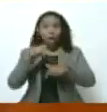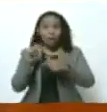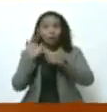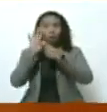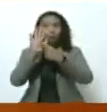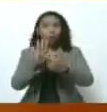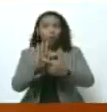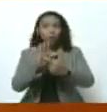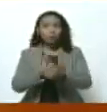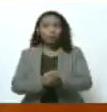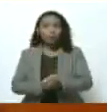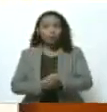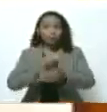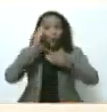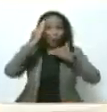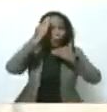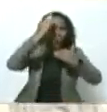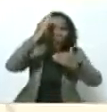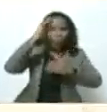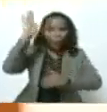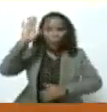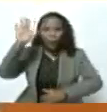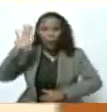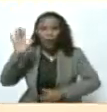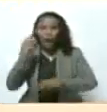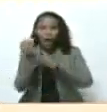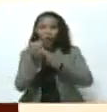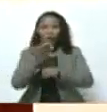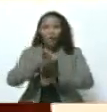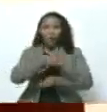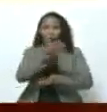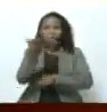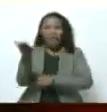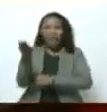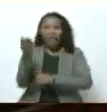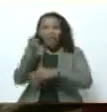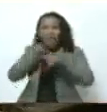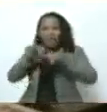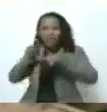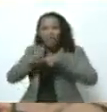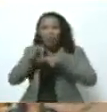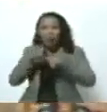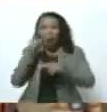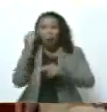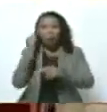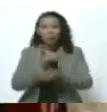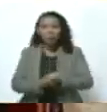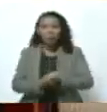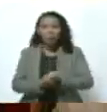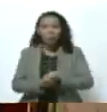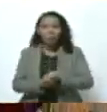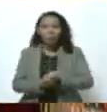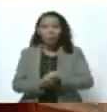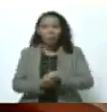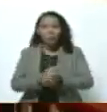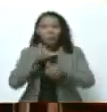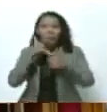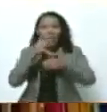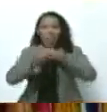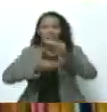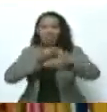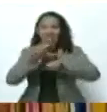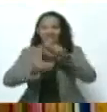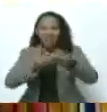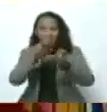presento. ¡Hola! ¿Cómo están, semilleros? Bien, ¿qué están